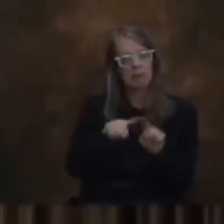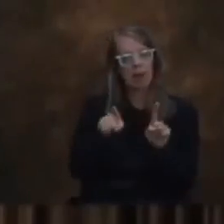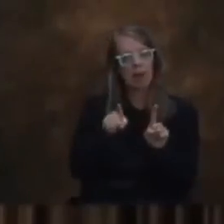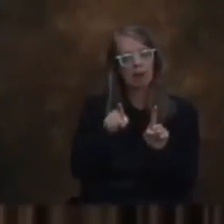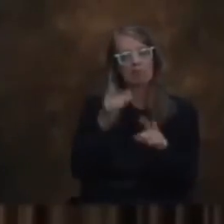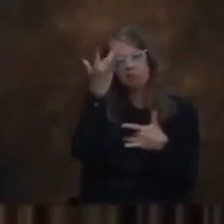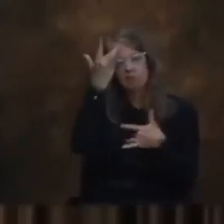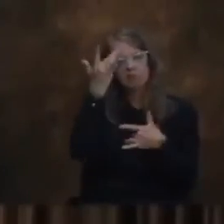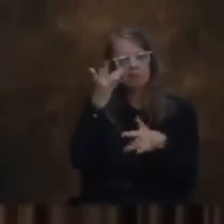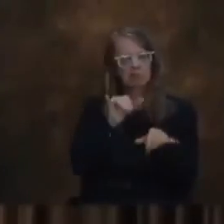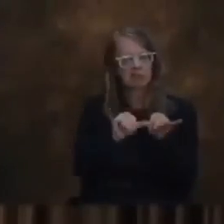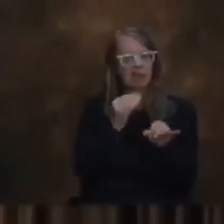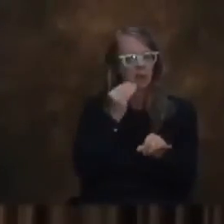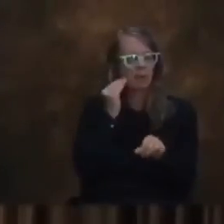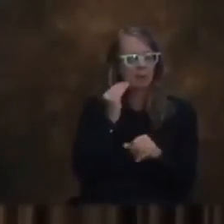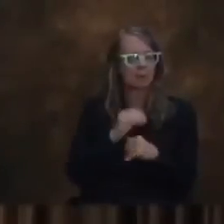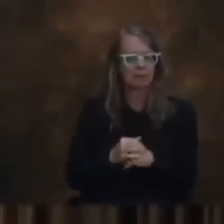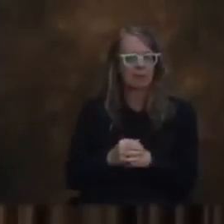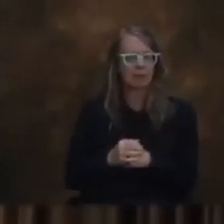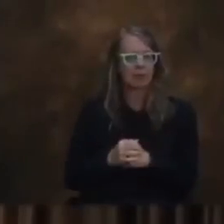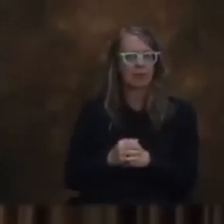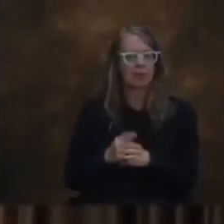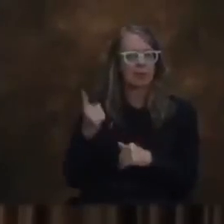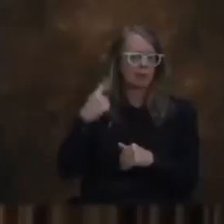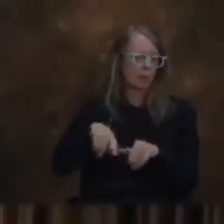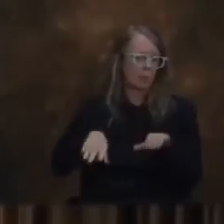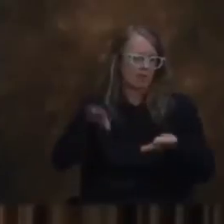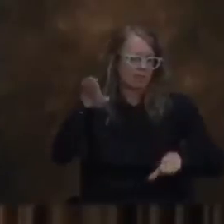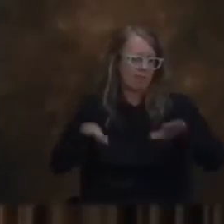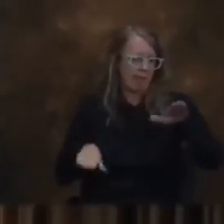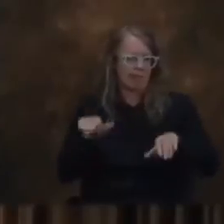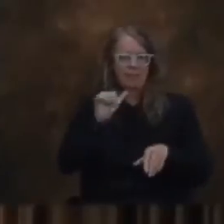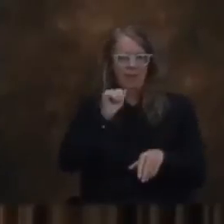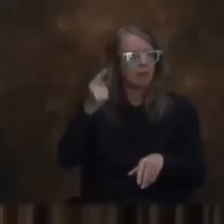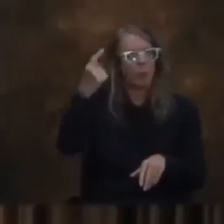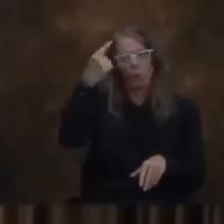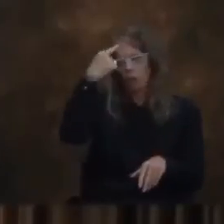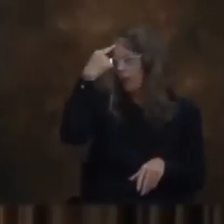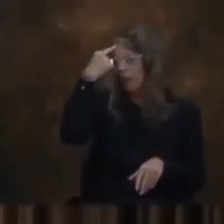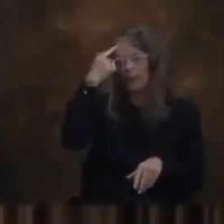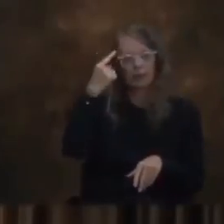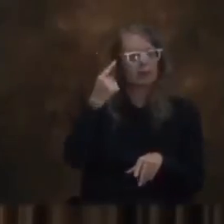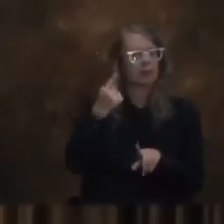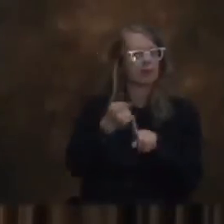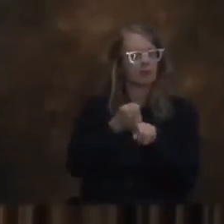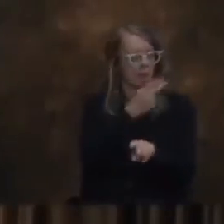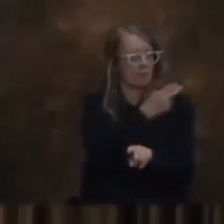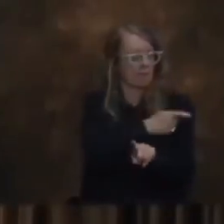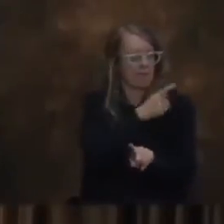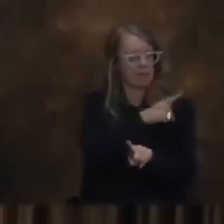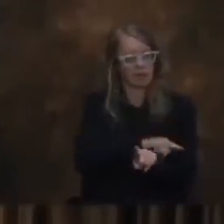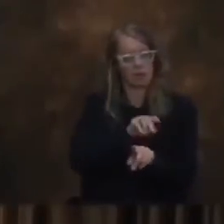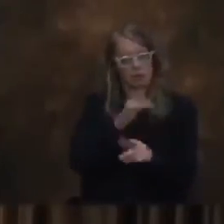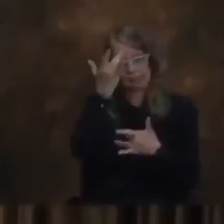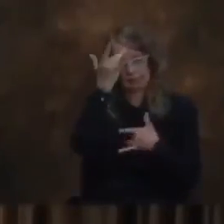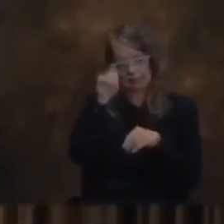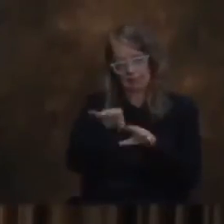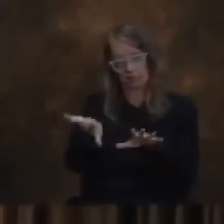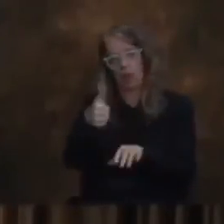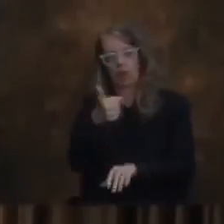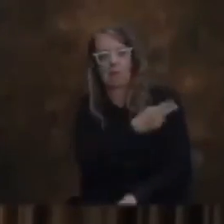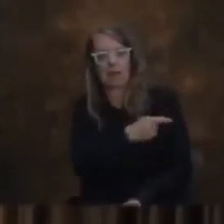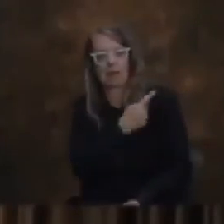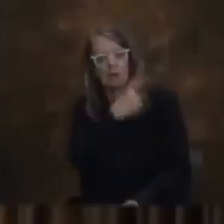no creo que haya transmisión a ex pacientes o entre pacientes en nuestras en nuestros edificios porque